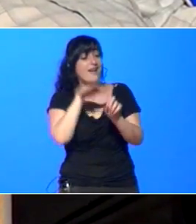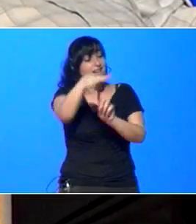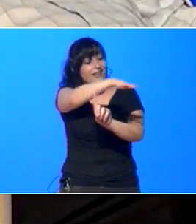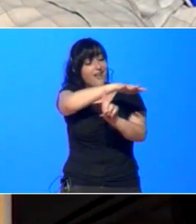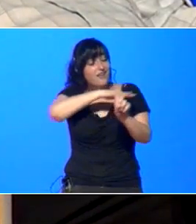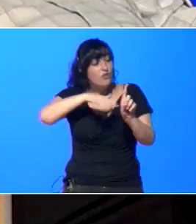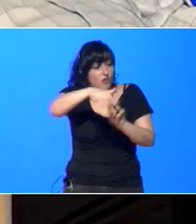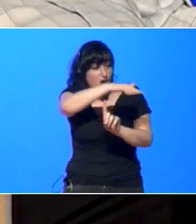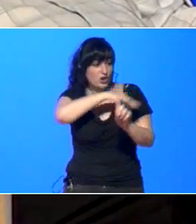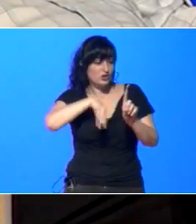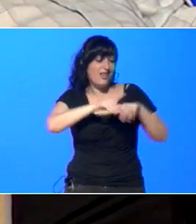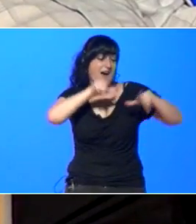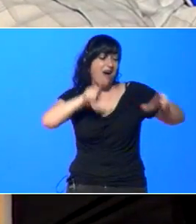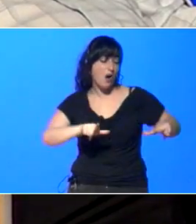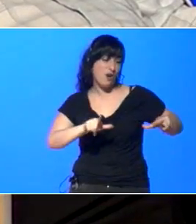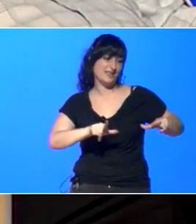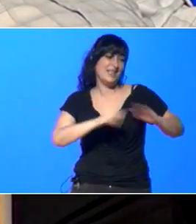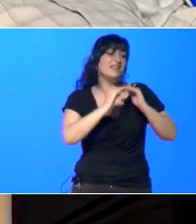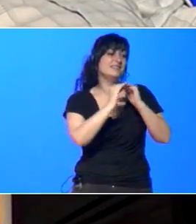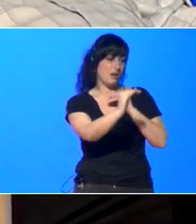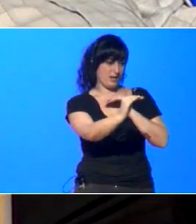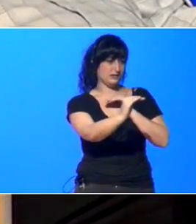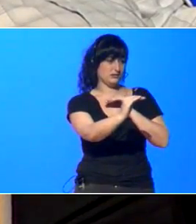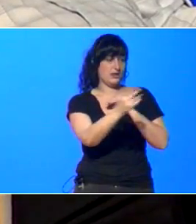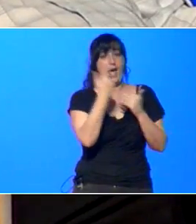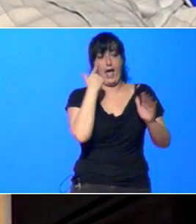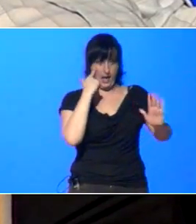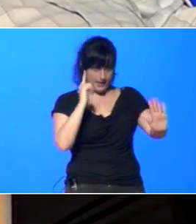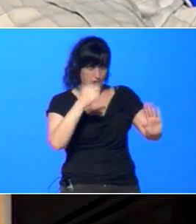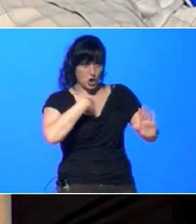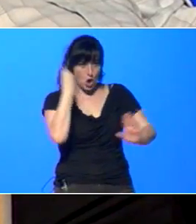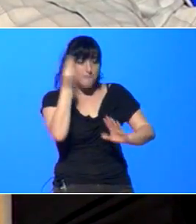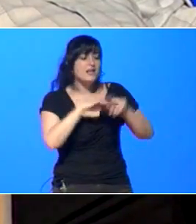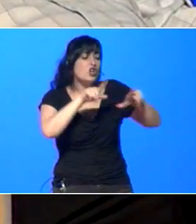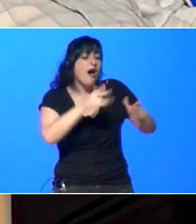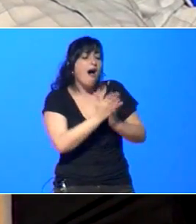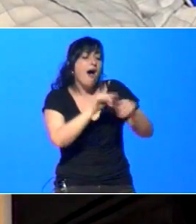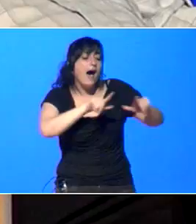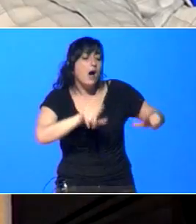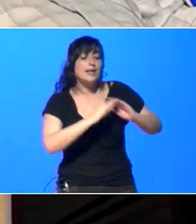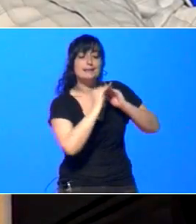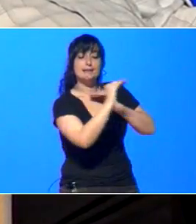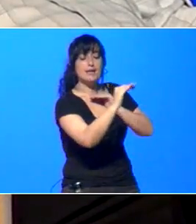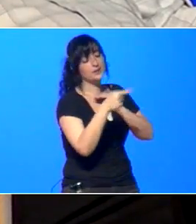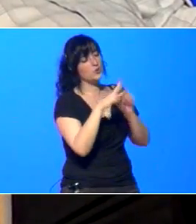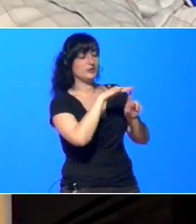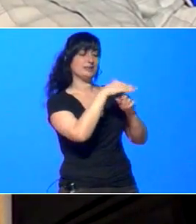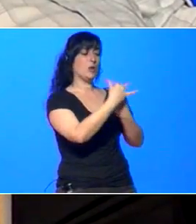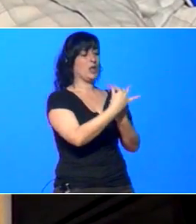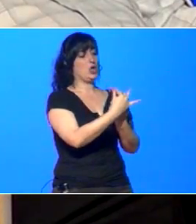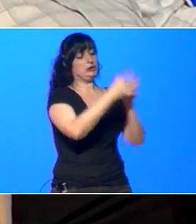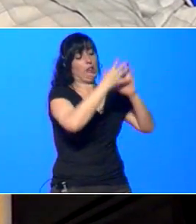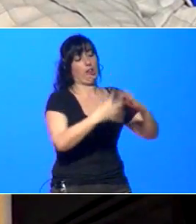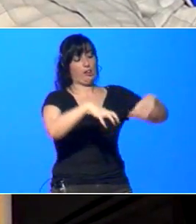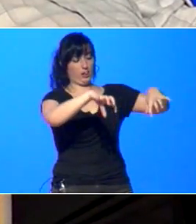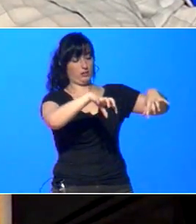de aulas estables. Que, ojo, yo no pienso que las aulas estables sean contextos segregados. Los podemos hacer contextos segregados